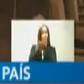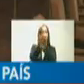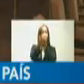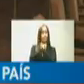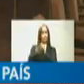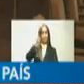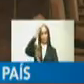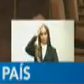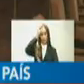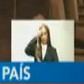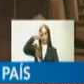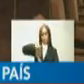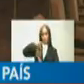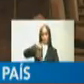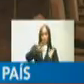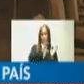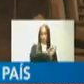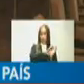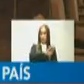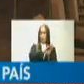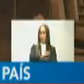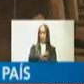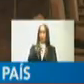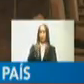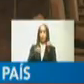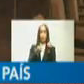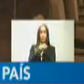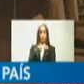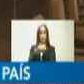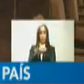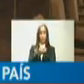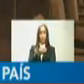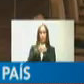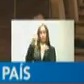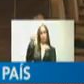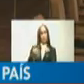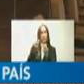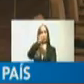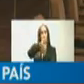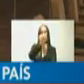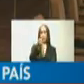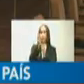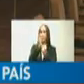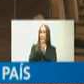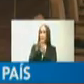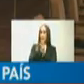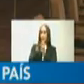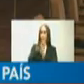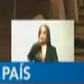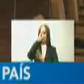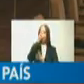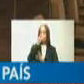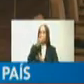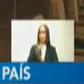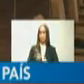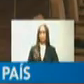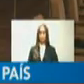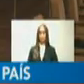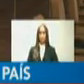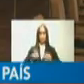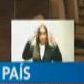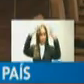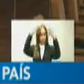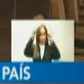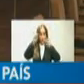esto serviría entonces para donarlos a la Universidad Autónoma de Santo Domingo para construir la filial en Santo